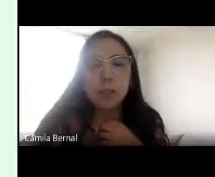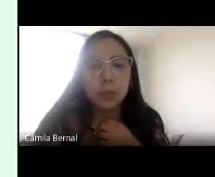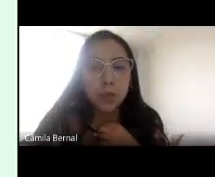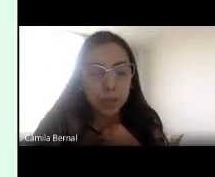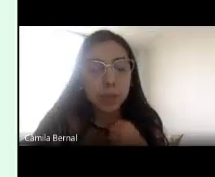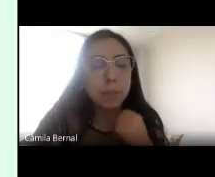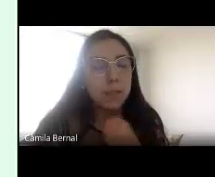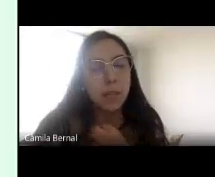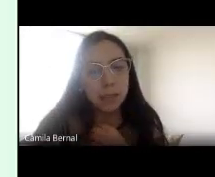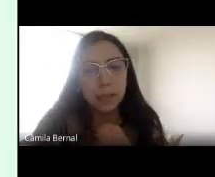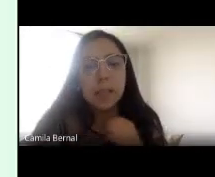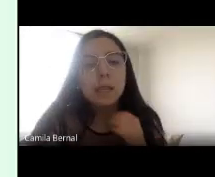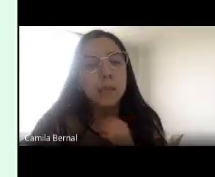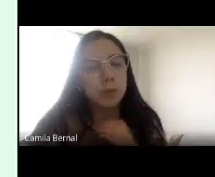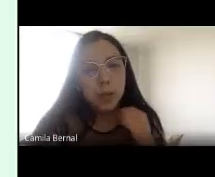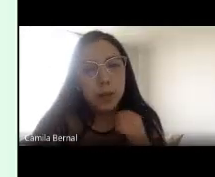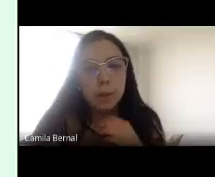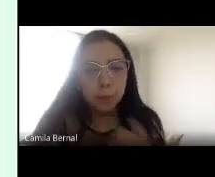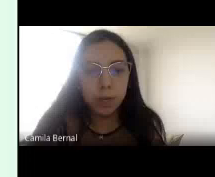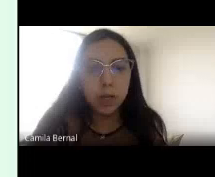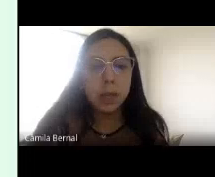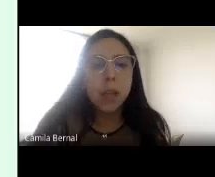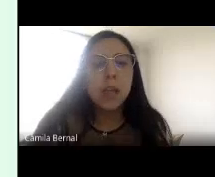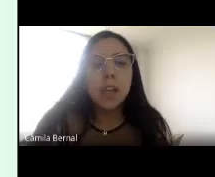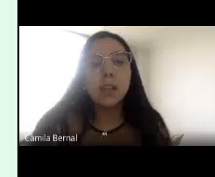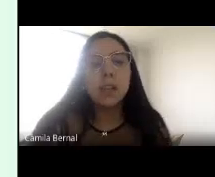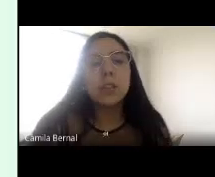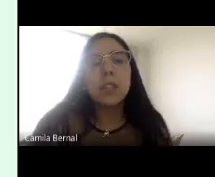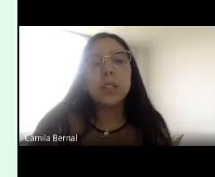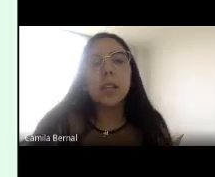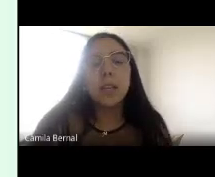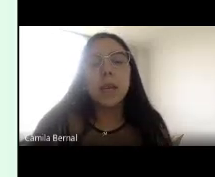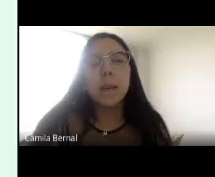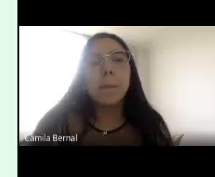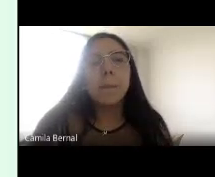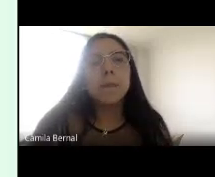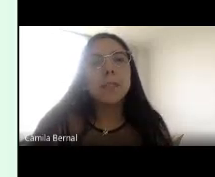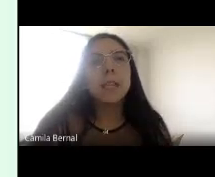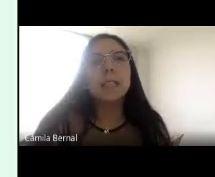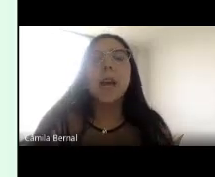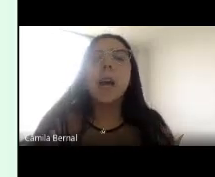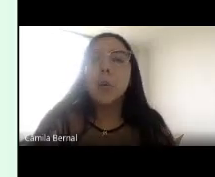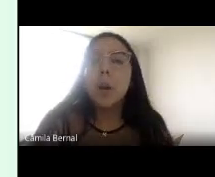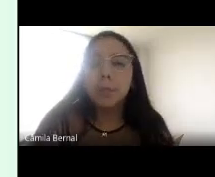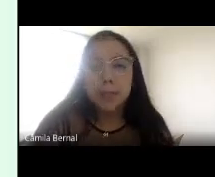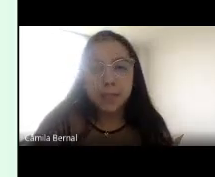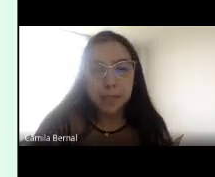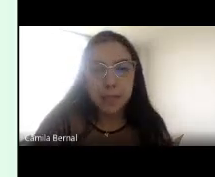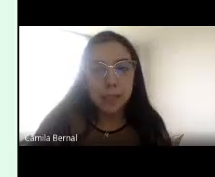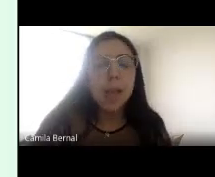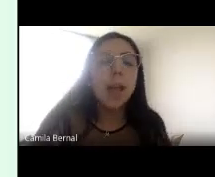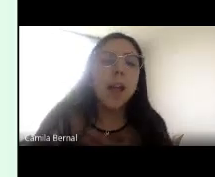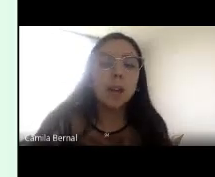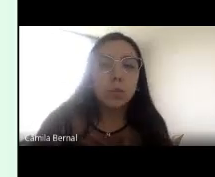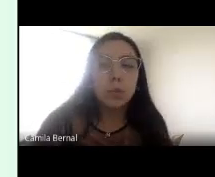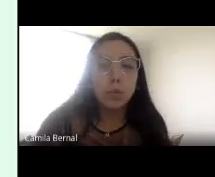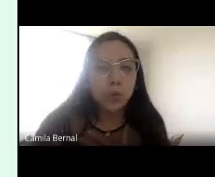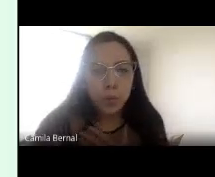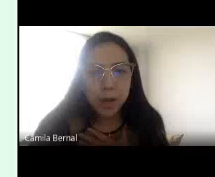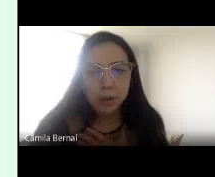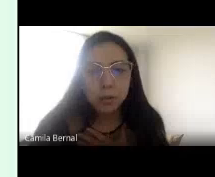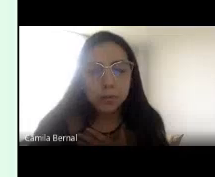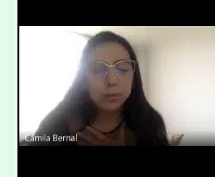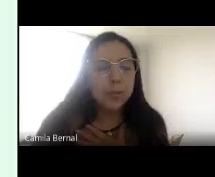enfermedades a nosotras, que más adelante les vamos a mostrar. Entonces, si esta agua va a ser destinada a